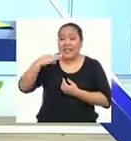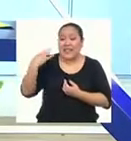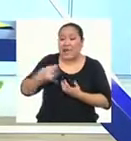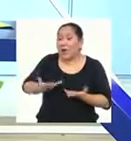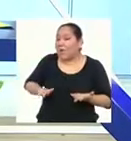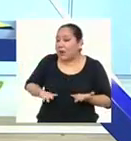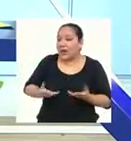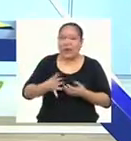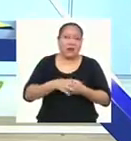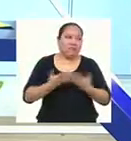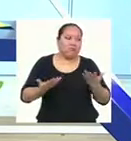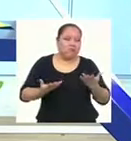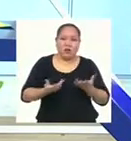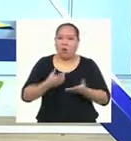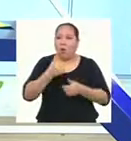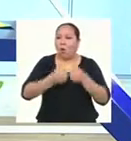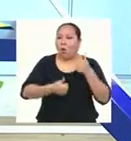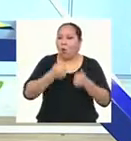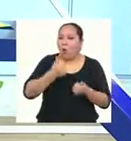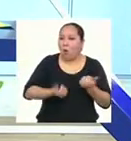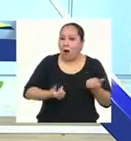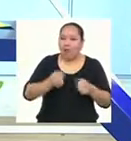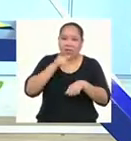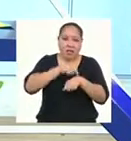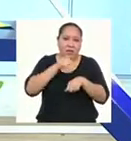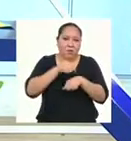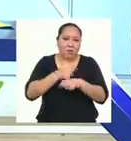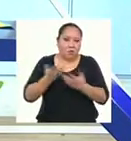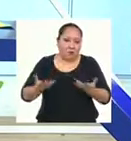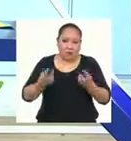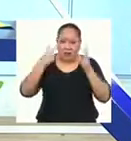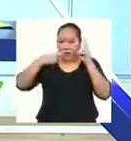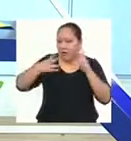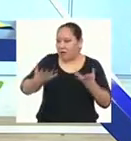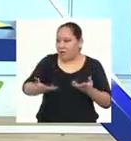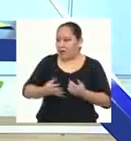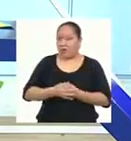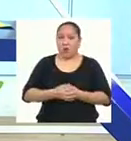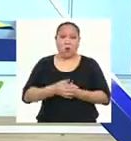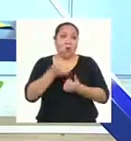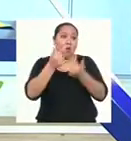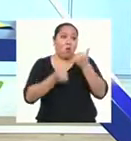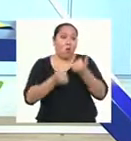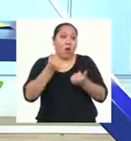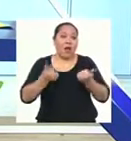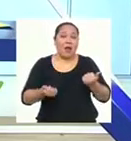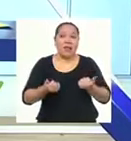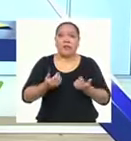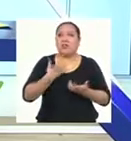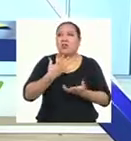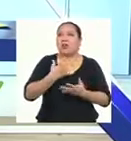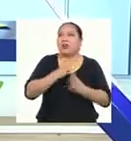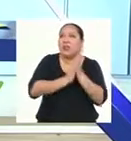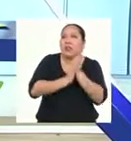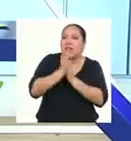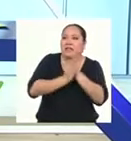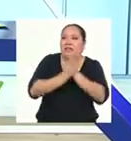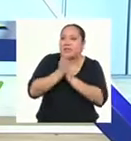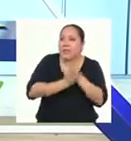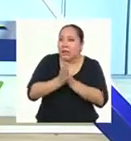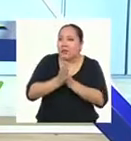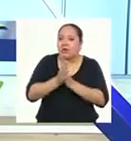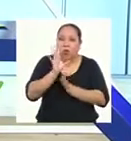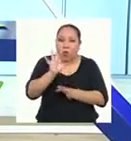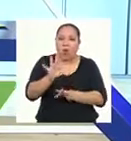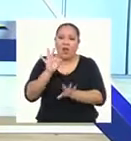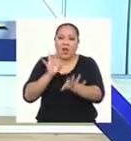en qué contexto y circunstancia estamos. ¿Cuáles son nuestras intenciones cuando elegimos